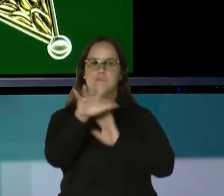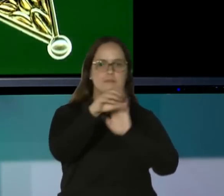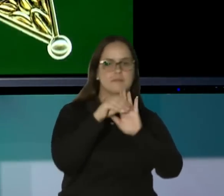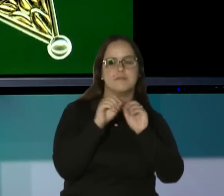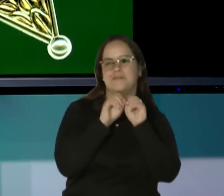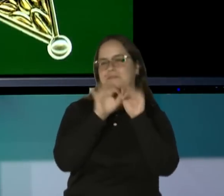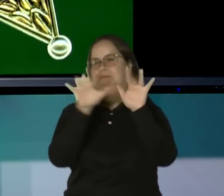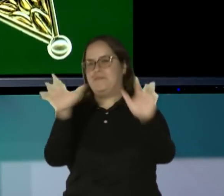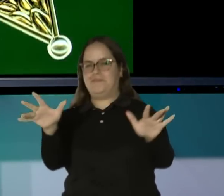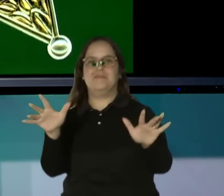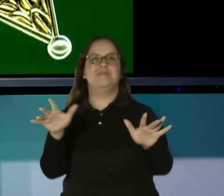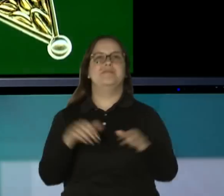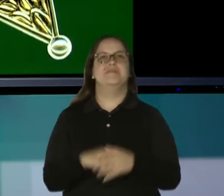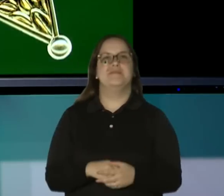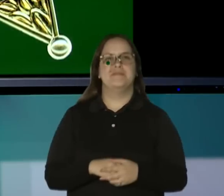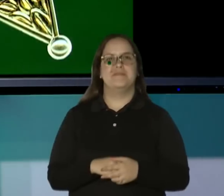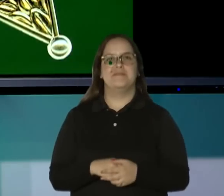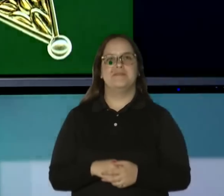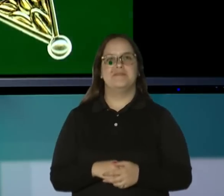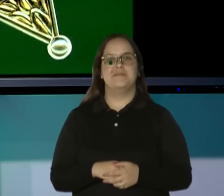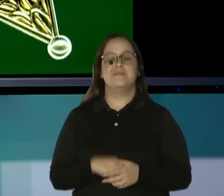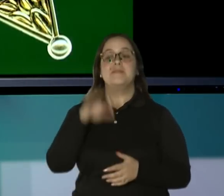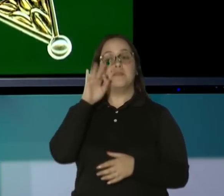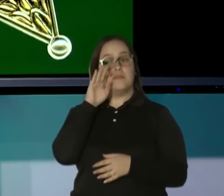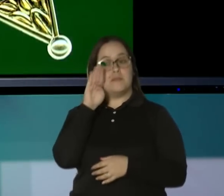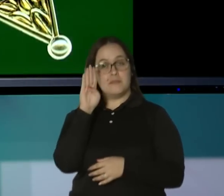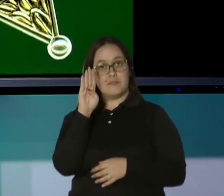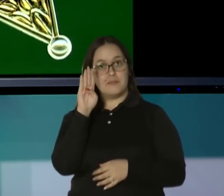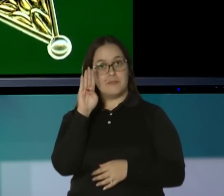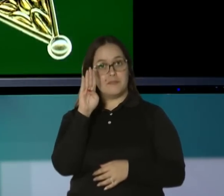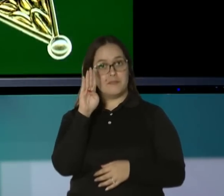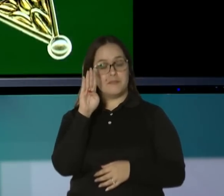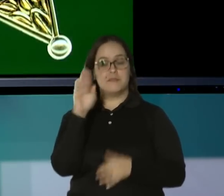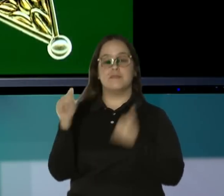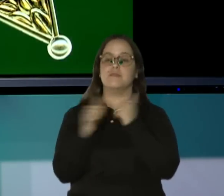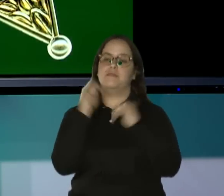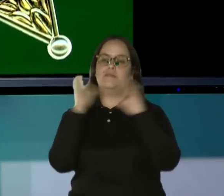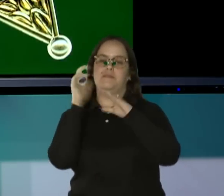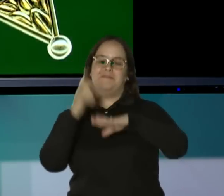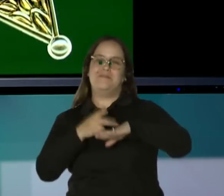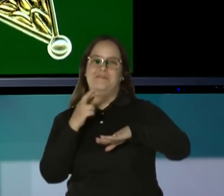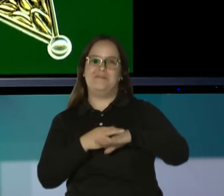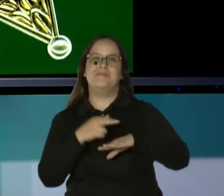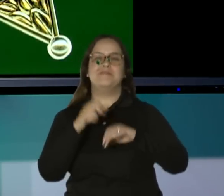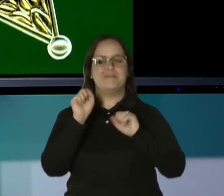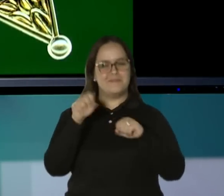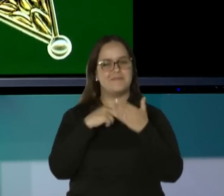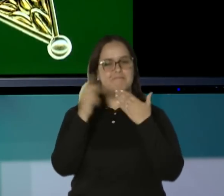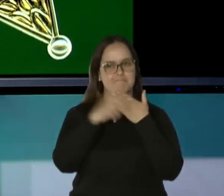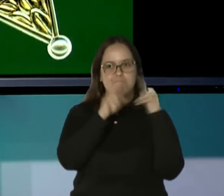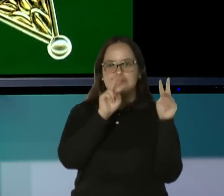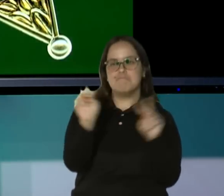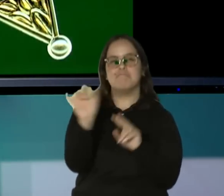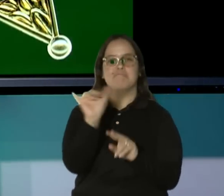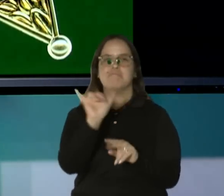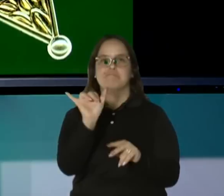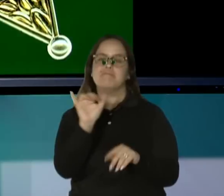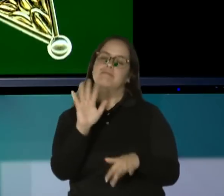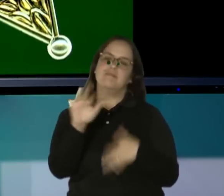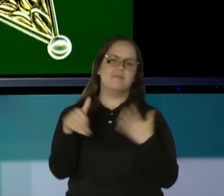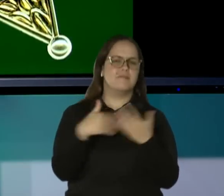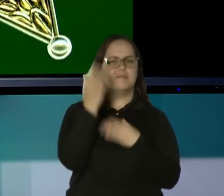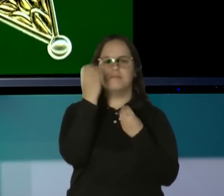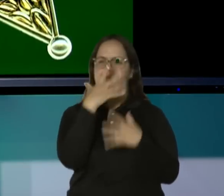que más usted pueda. Como dije anteriormente, entonces, en Facebook, los más buscados, Puerto Rico. También verá el programa y toda la información